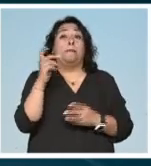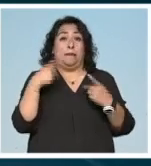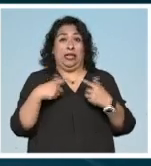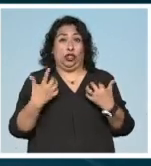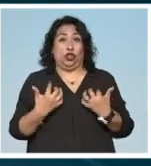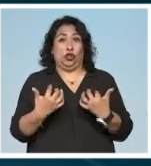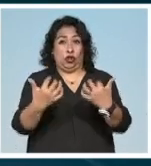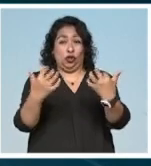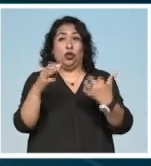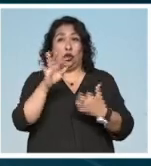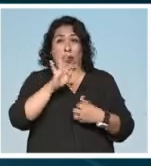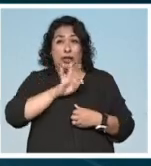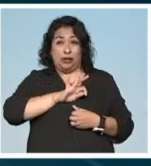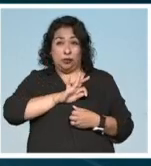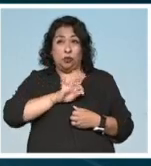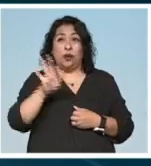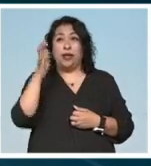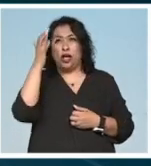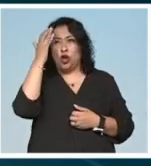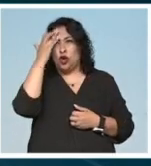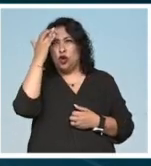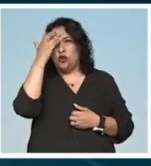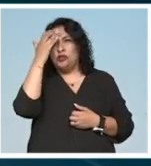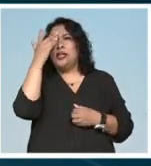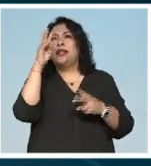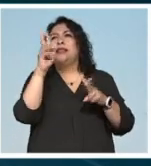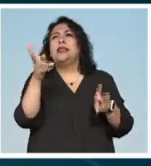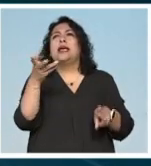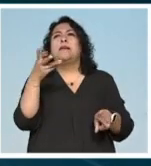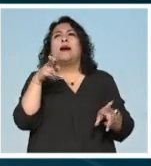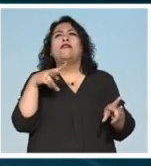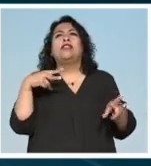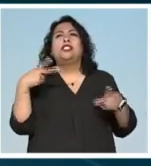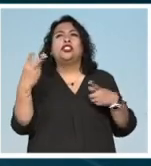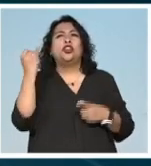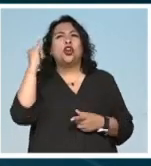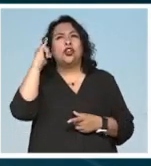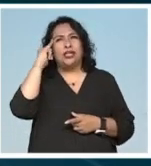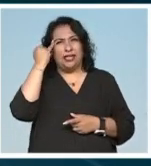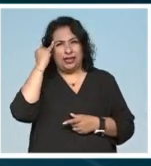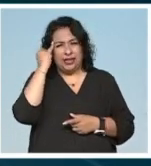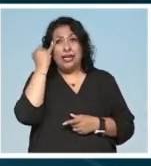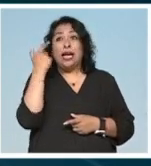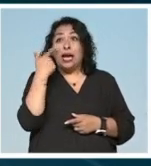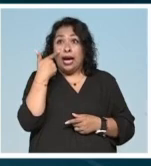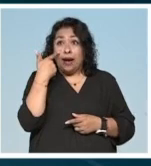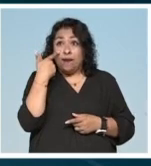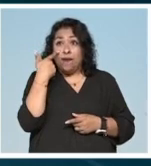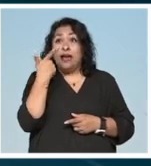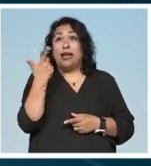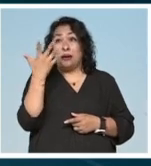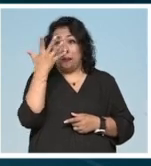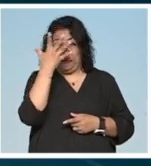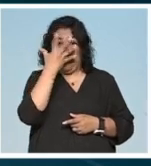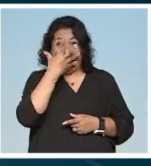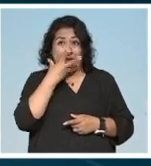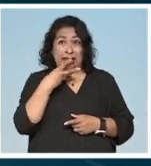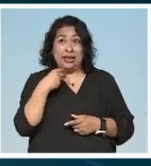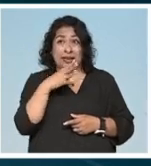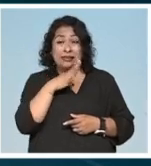público conocer un poco sobre las cosmovisiones indígenas, ¿no? Y que vean cómo la belleza que